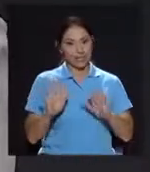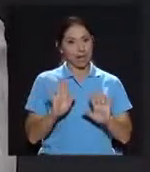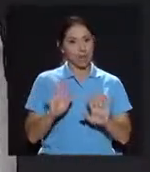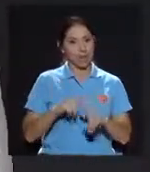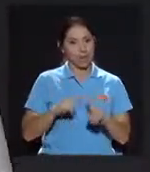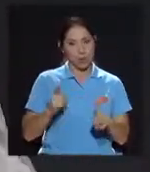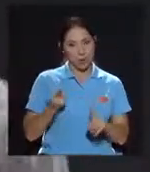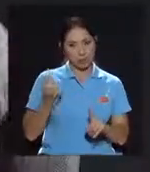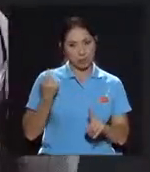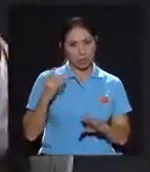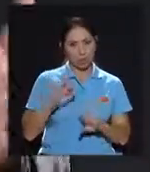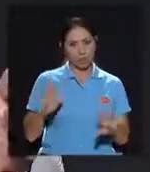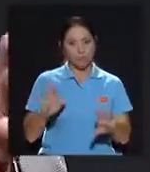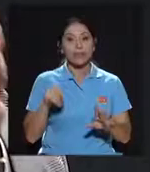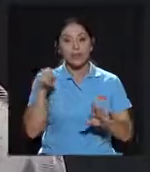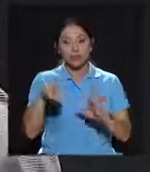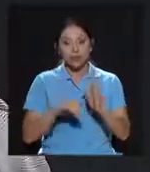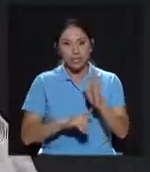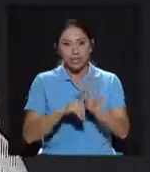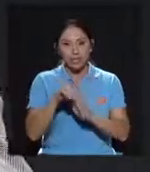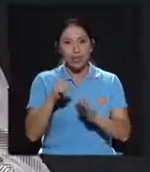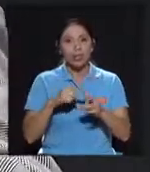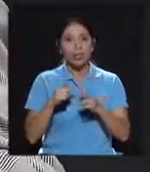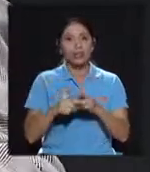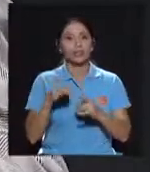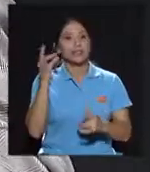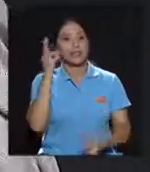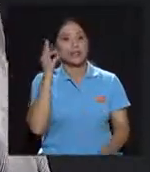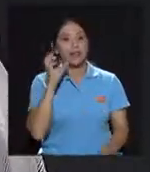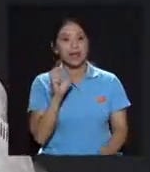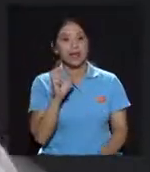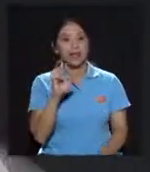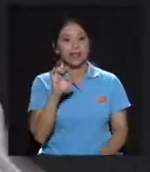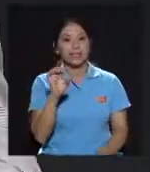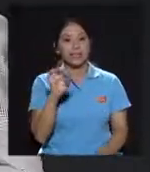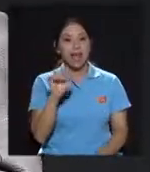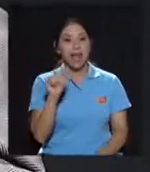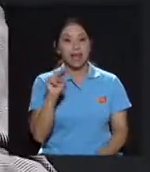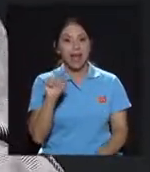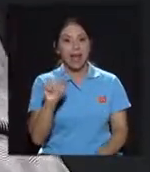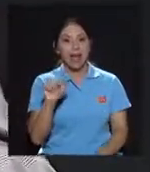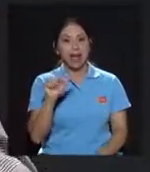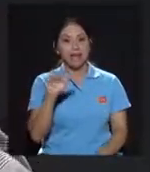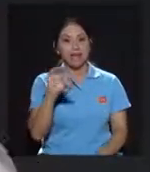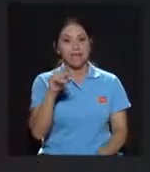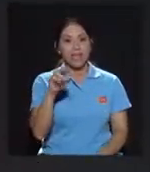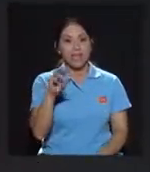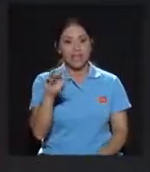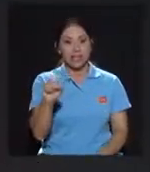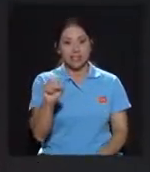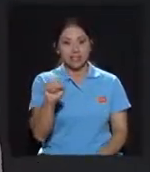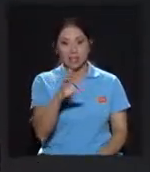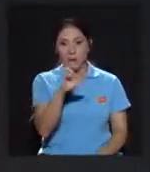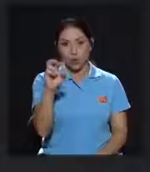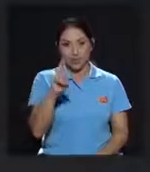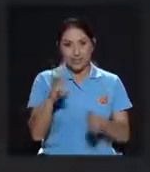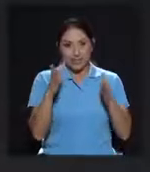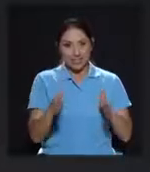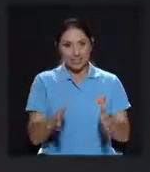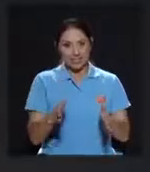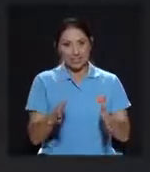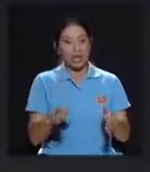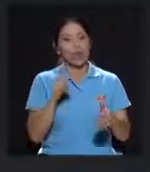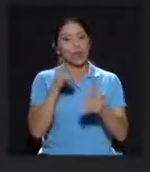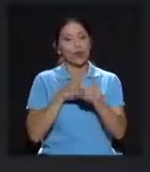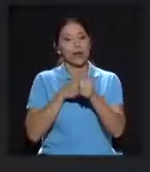esto se desarrolla entonces doña christiana figueres costarricense líder del proceso más un ministro